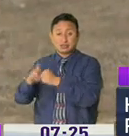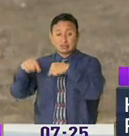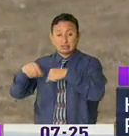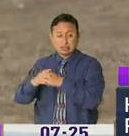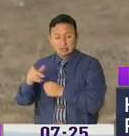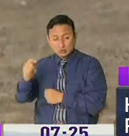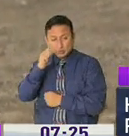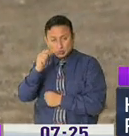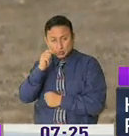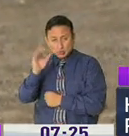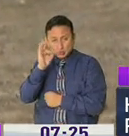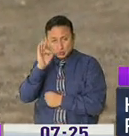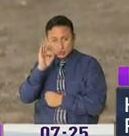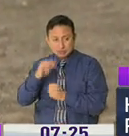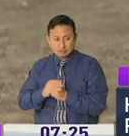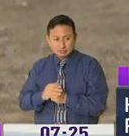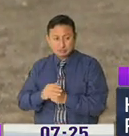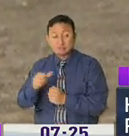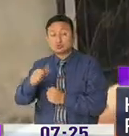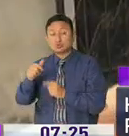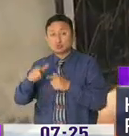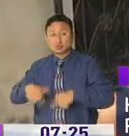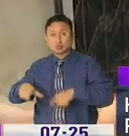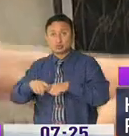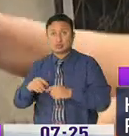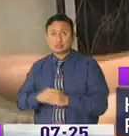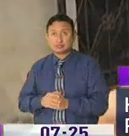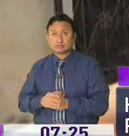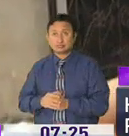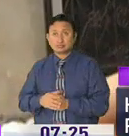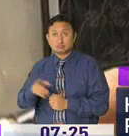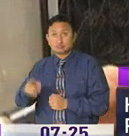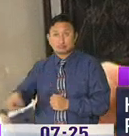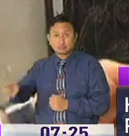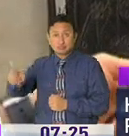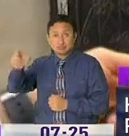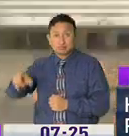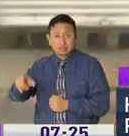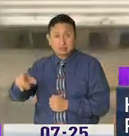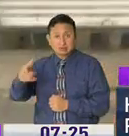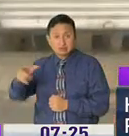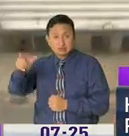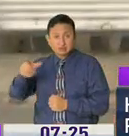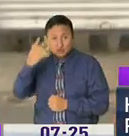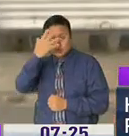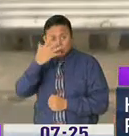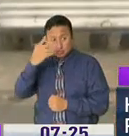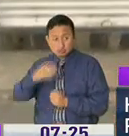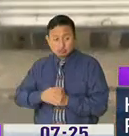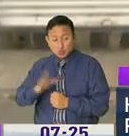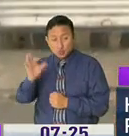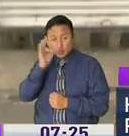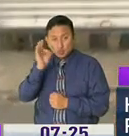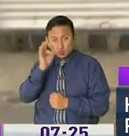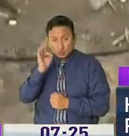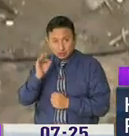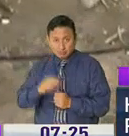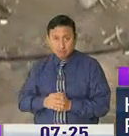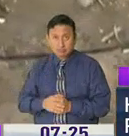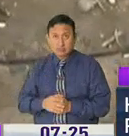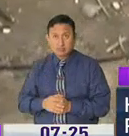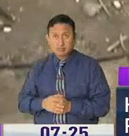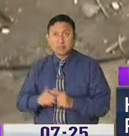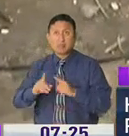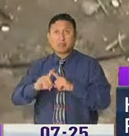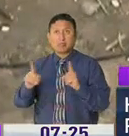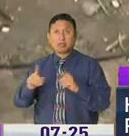vivía en otro sitio. Ahí pasan un poco de negrito, consumen, pero ya por más que se les dice